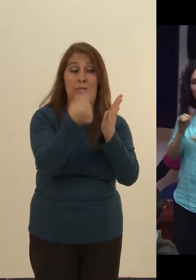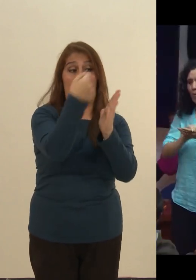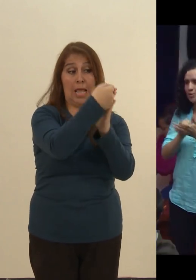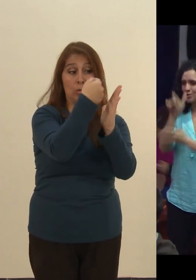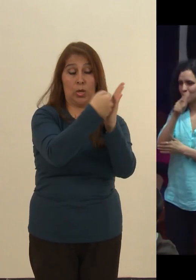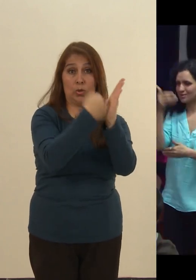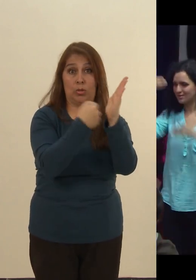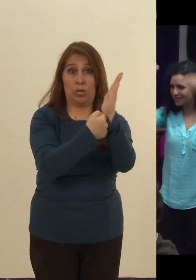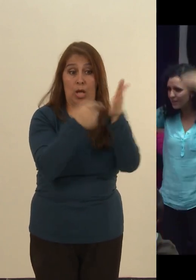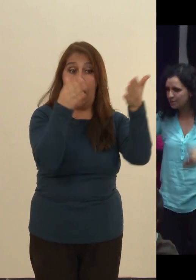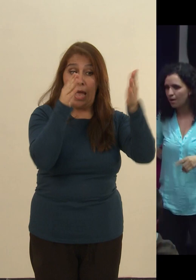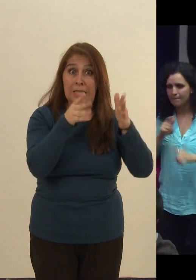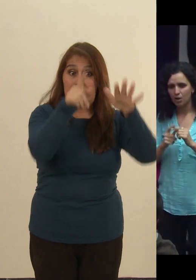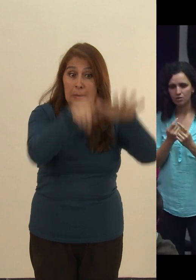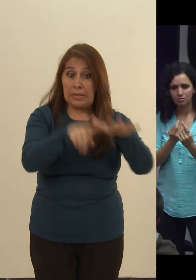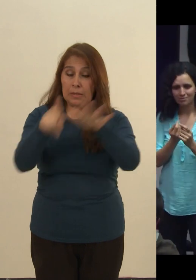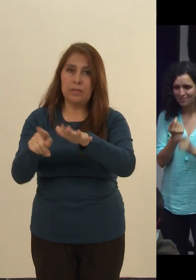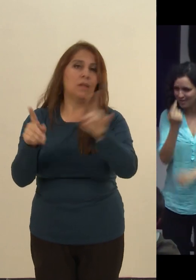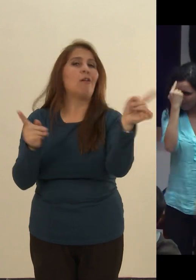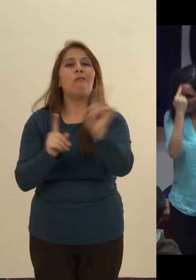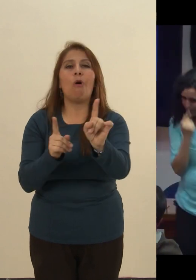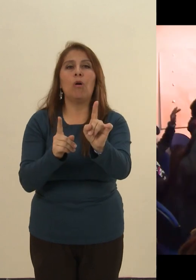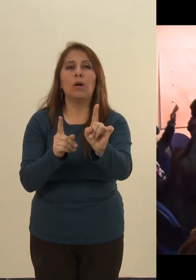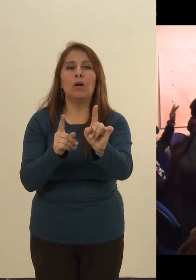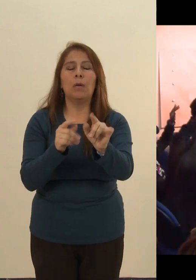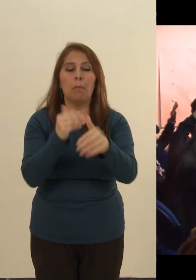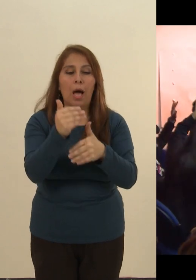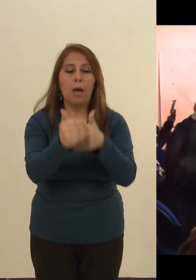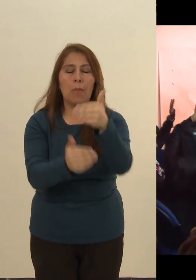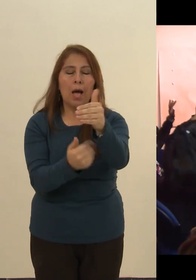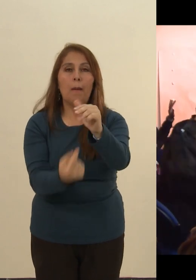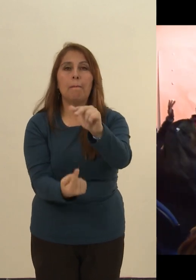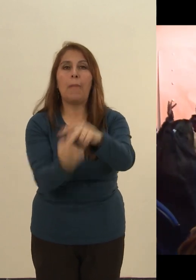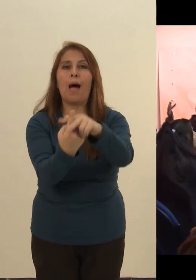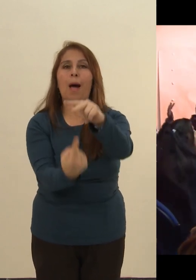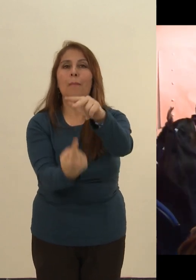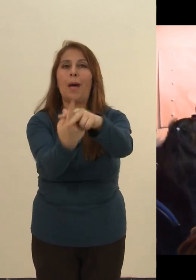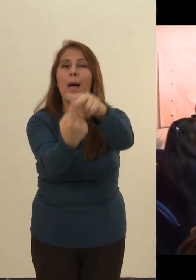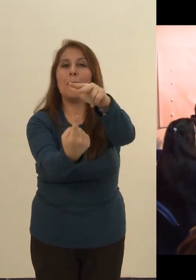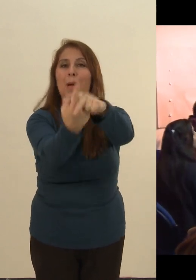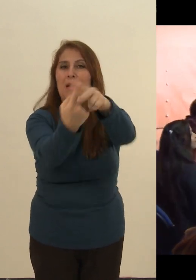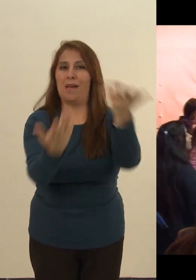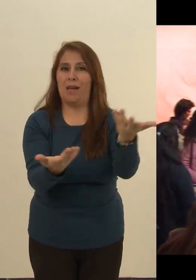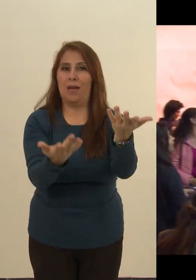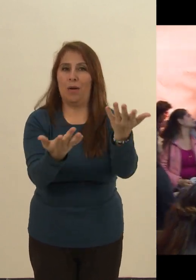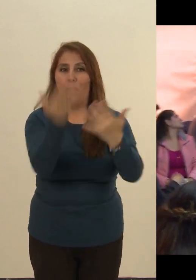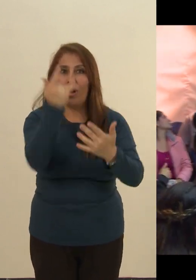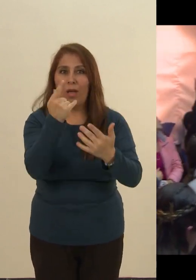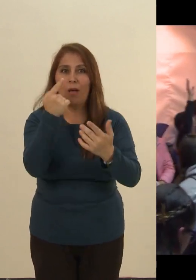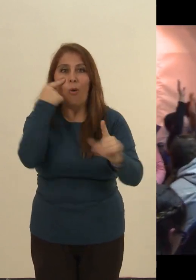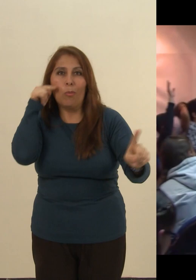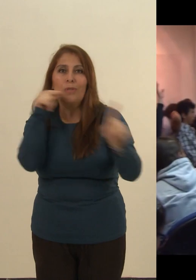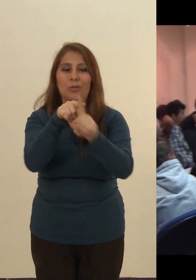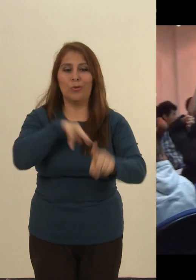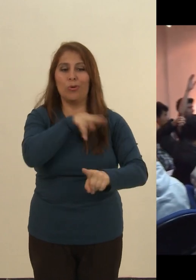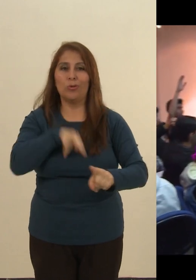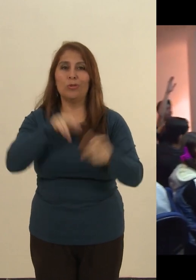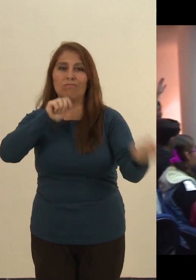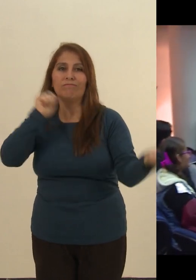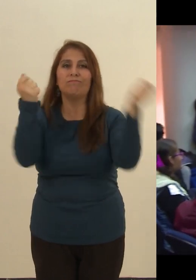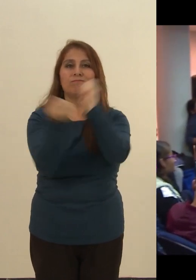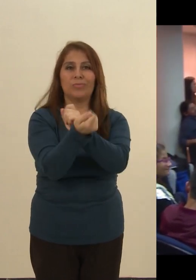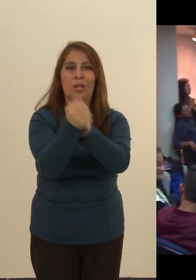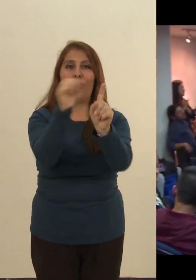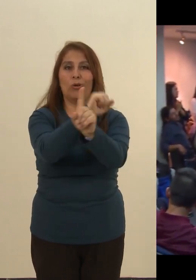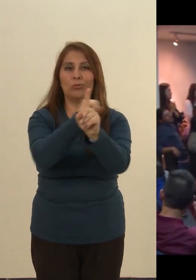planea este semestre y todo el semestre se va a hacer tal y tal cosa, no, es algo que va surgiendo porque es una, precisamente queremos es buscar